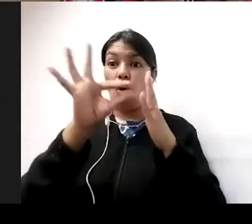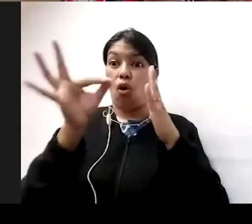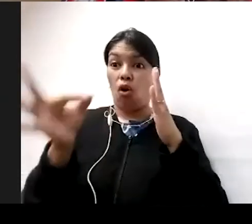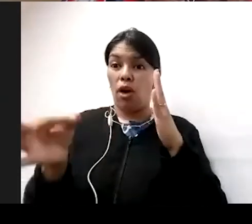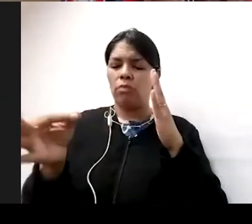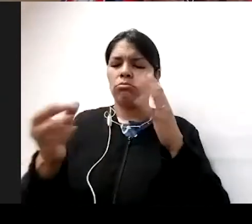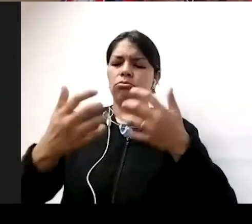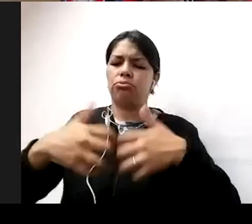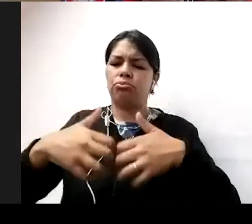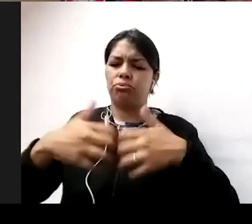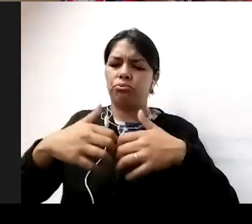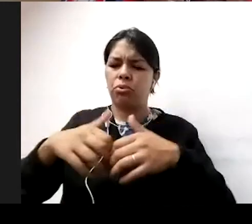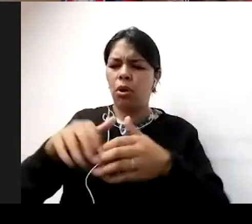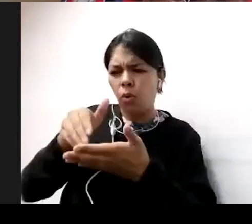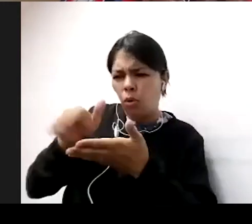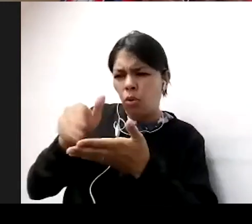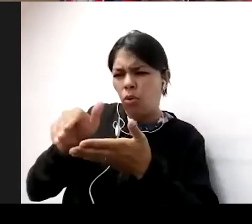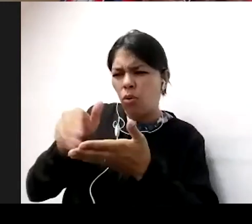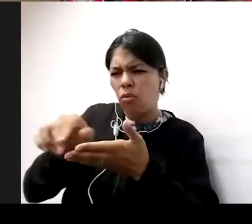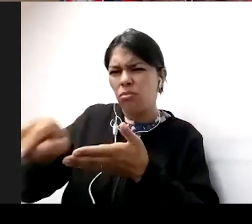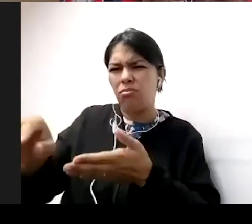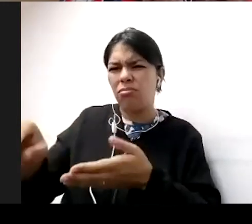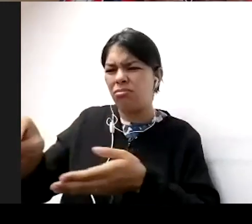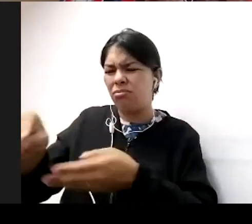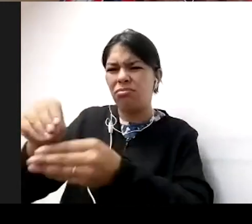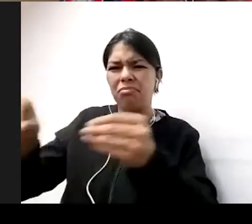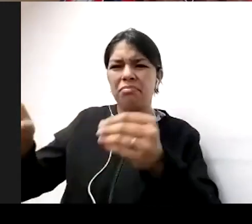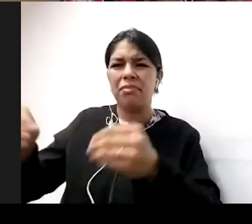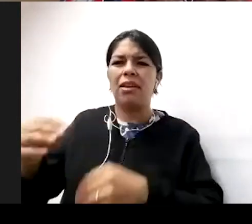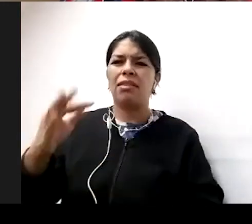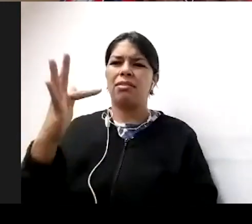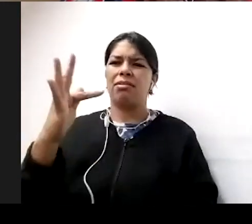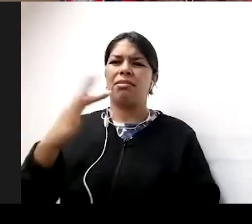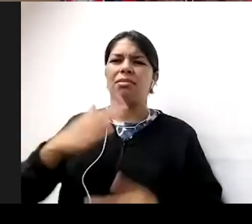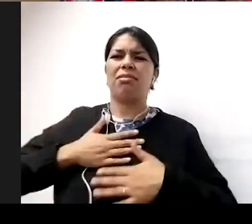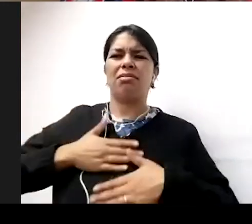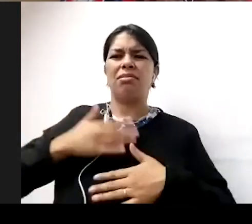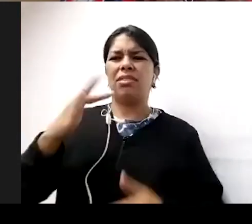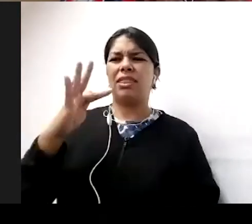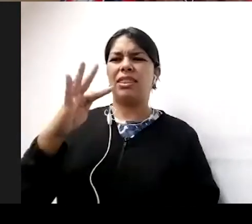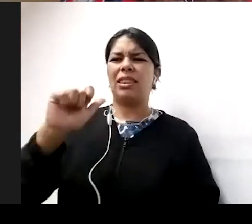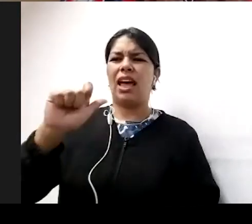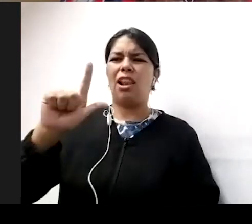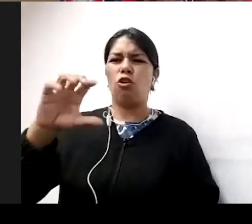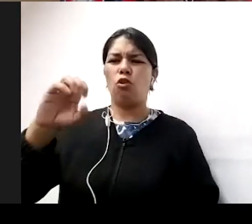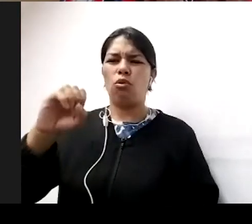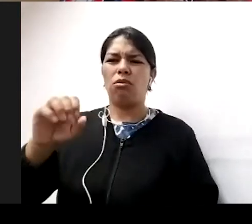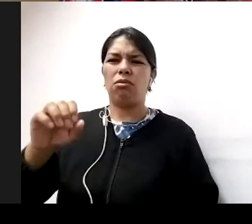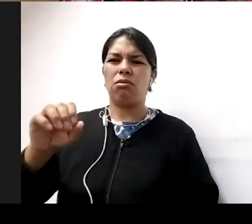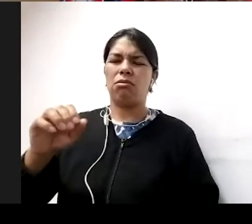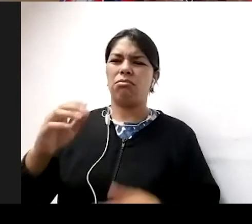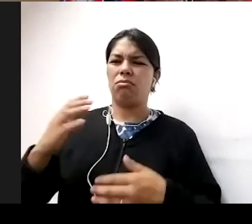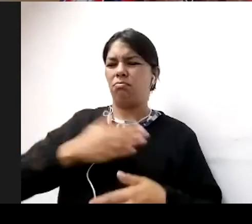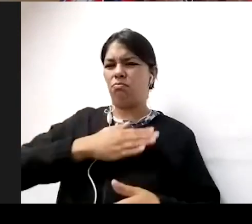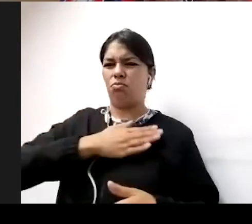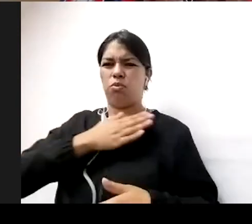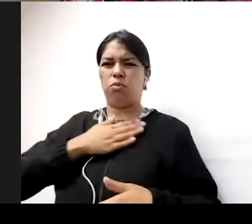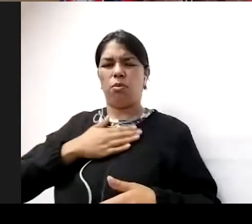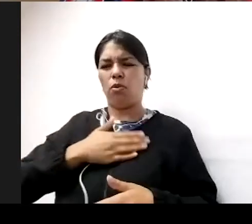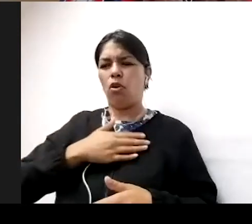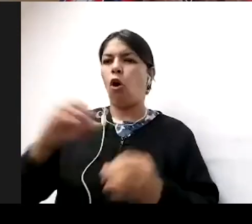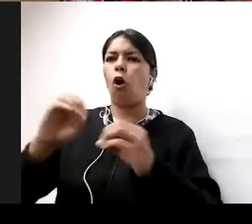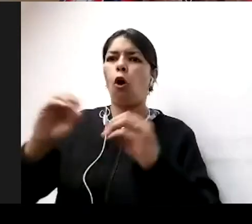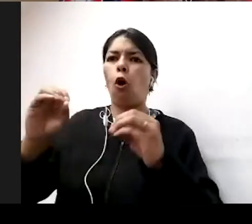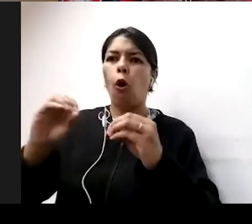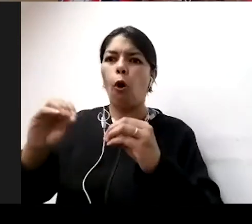mezclar con ácido bórico, talco, raspadura de ladrillo, vidrio en polvo y otras sustancias y lo